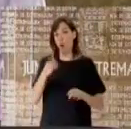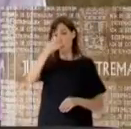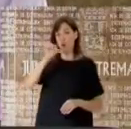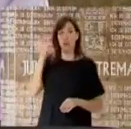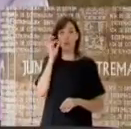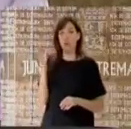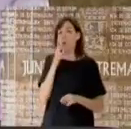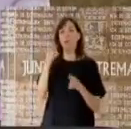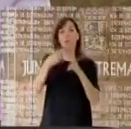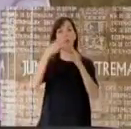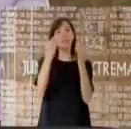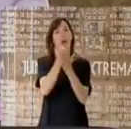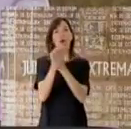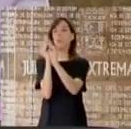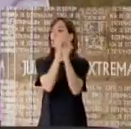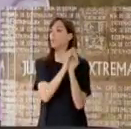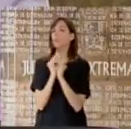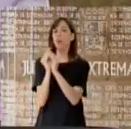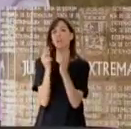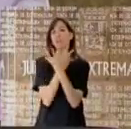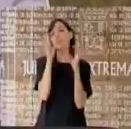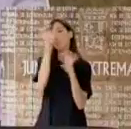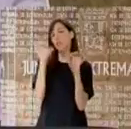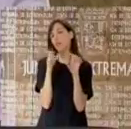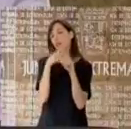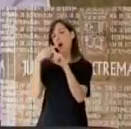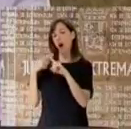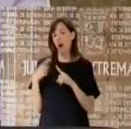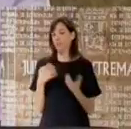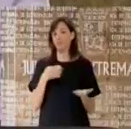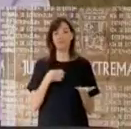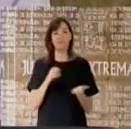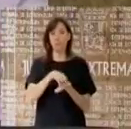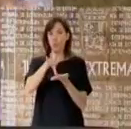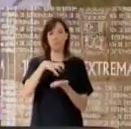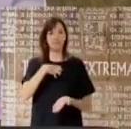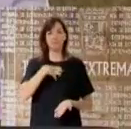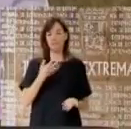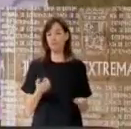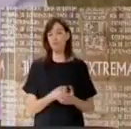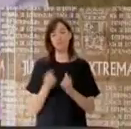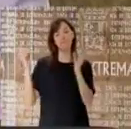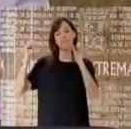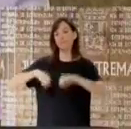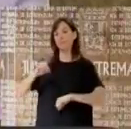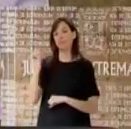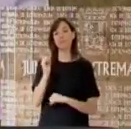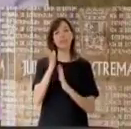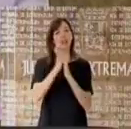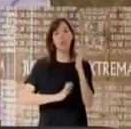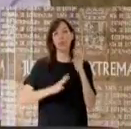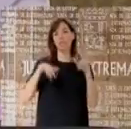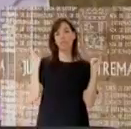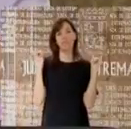común para 17 comunidades autónomas diferentes. Entonces, no estamos de acuerdo con ningún recorte en una